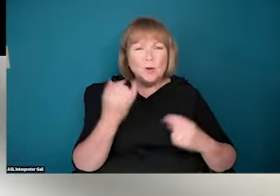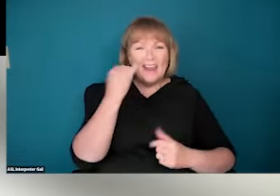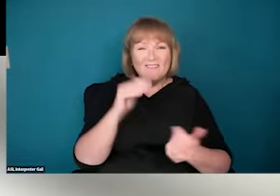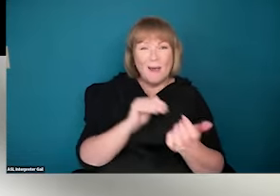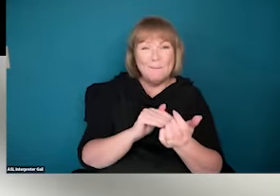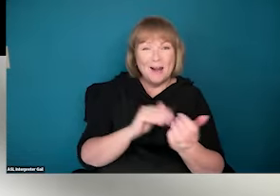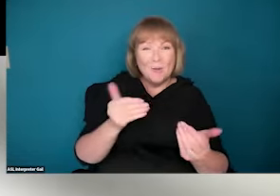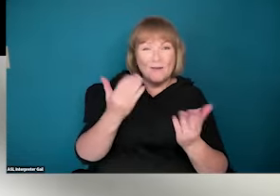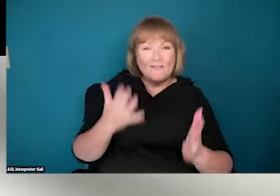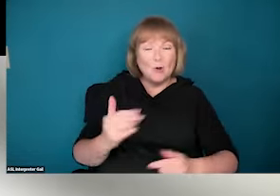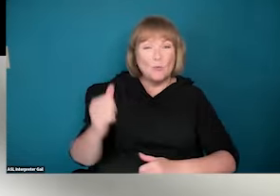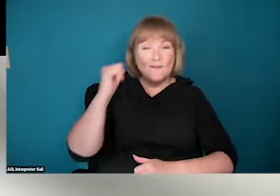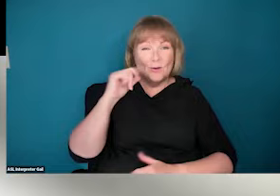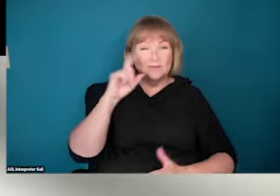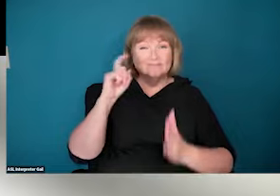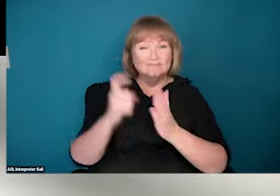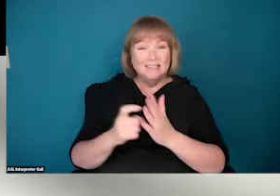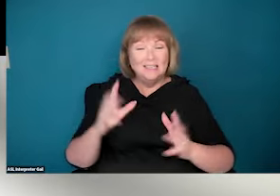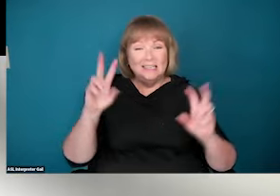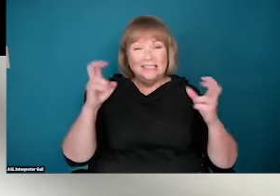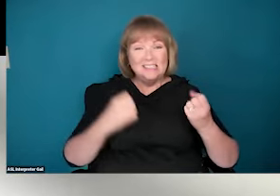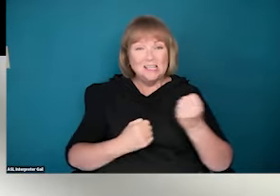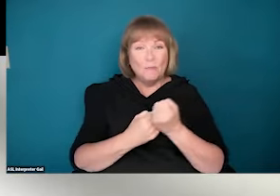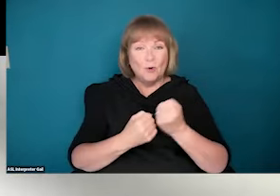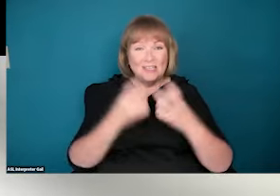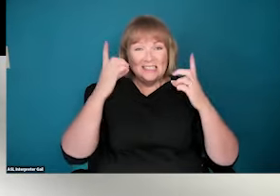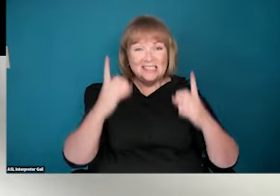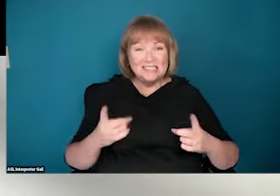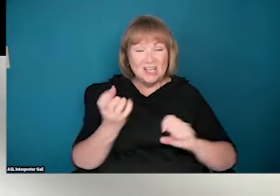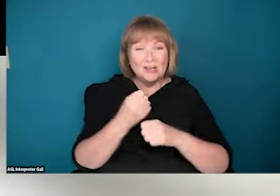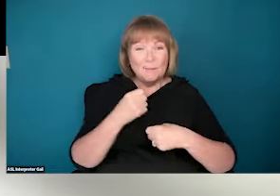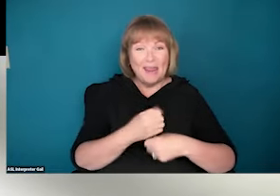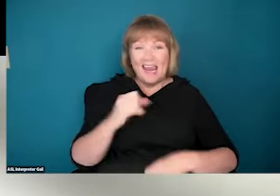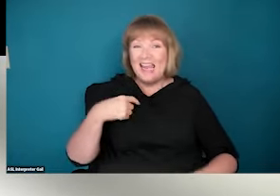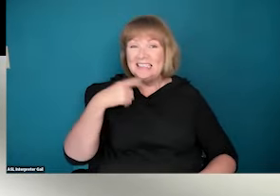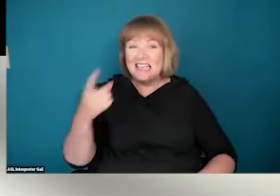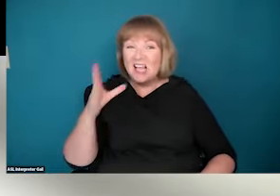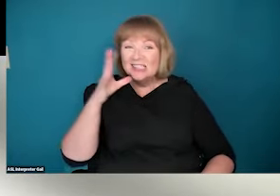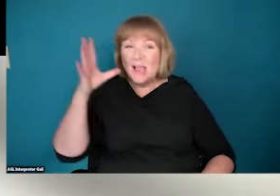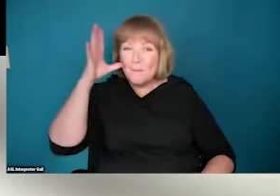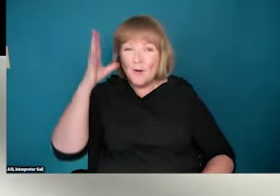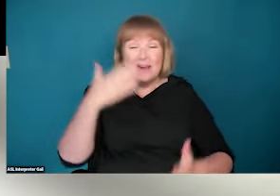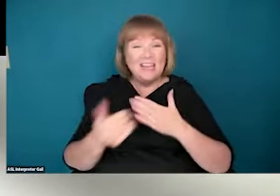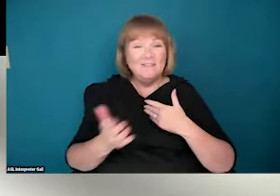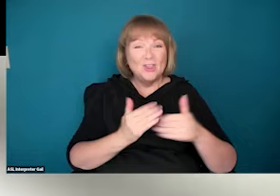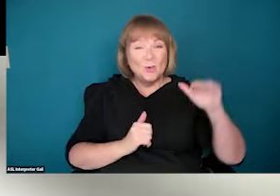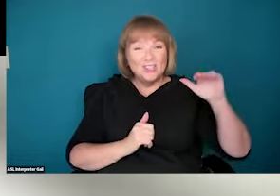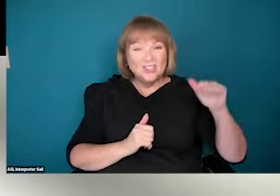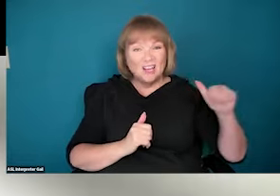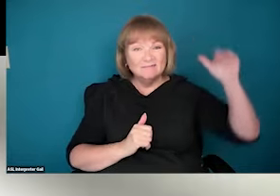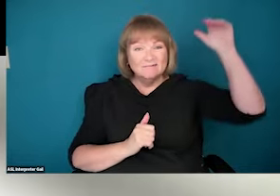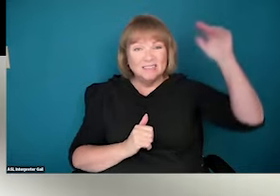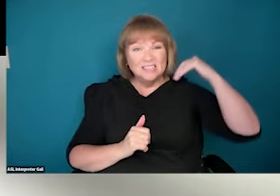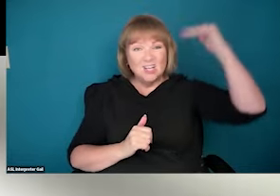mejor curso de acción si un proveedor de salud se rechaza o no quiere